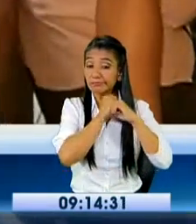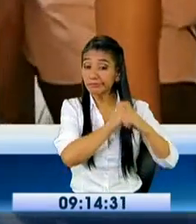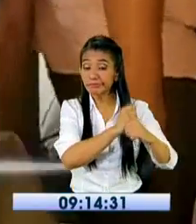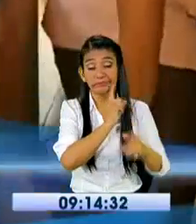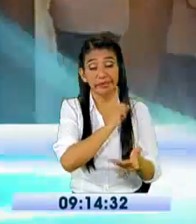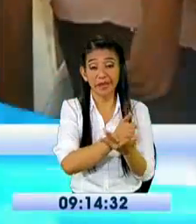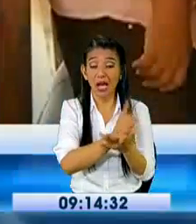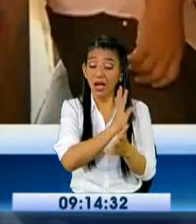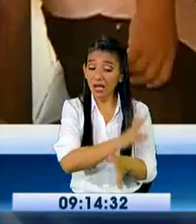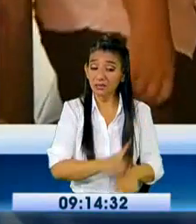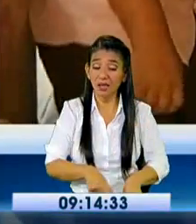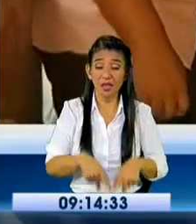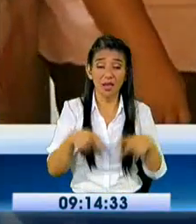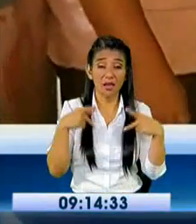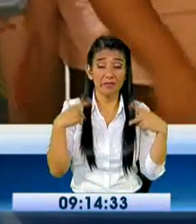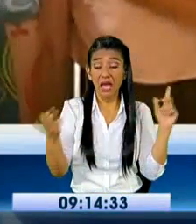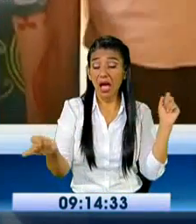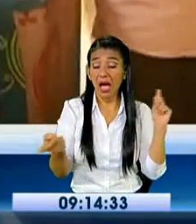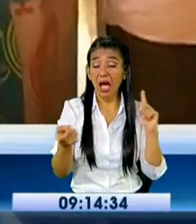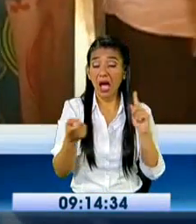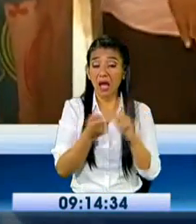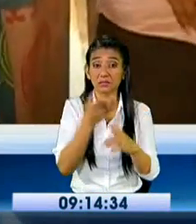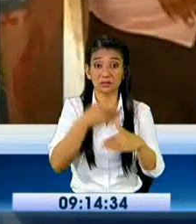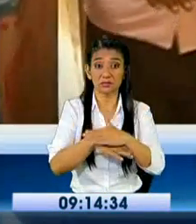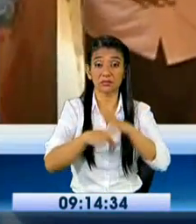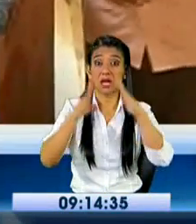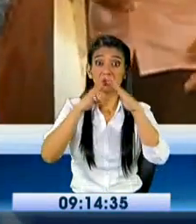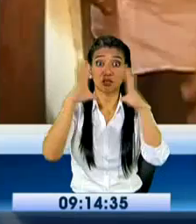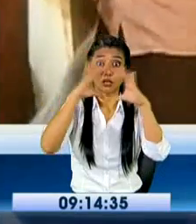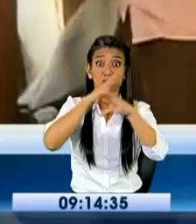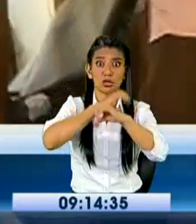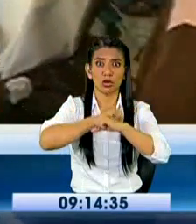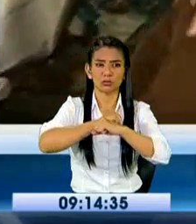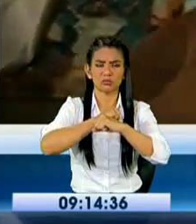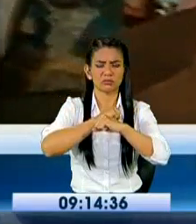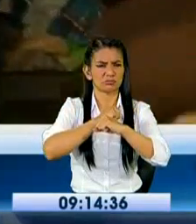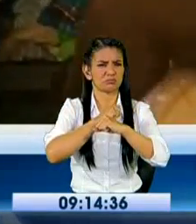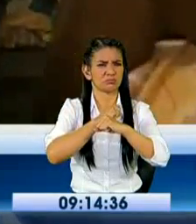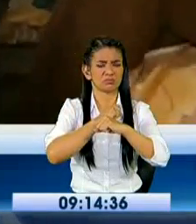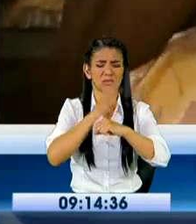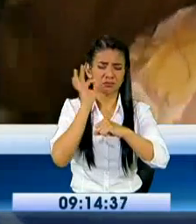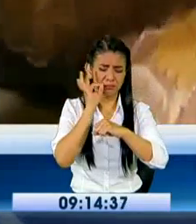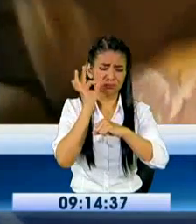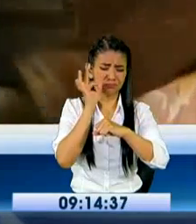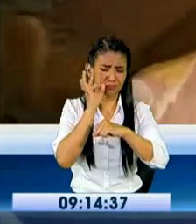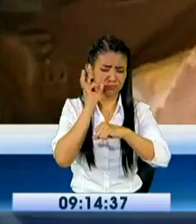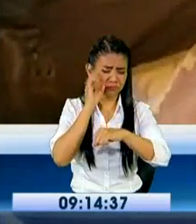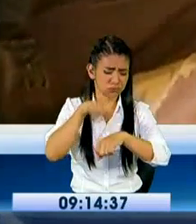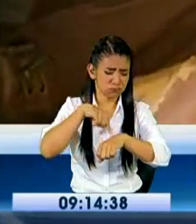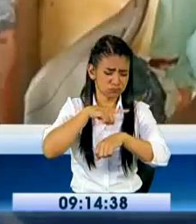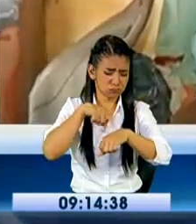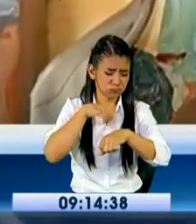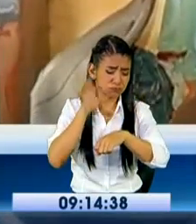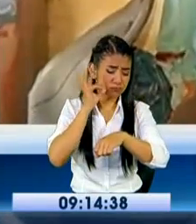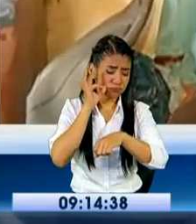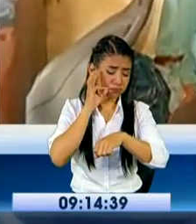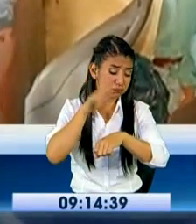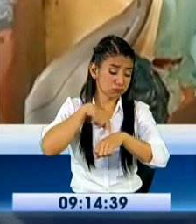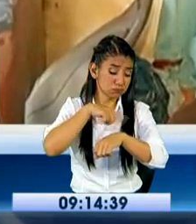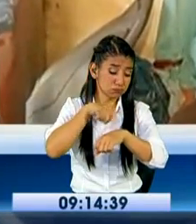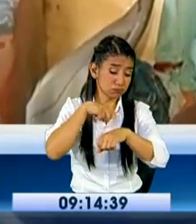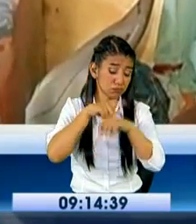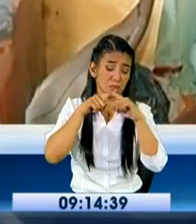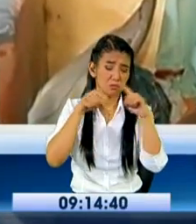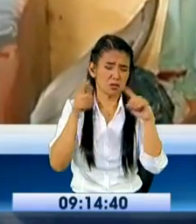Así continuó su vida hasta que una noche dentro de su casa pasó horas consumiendo ciertas sustancias, pero manifiesta